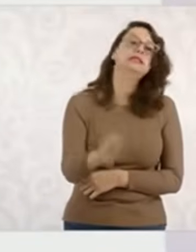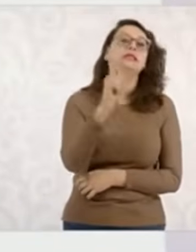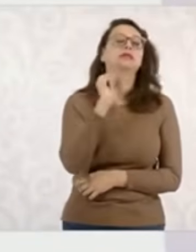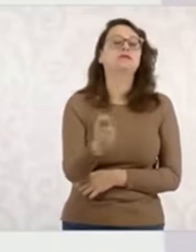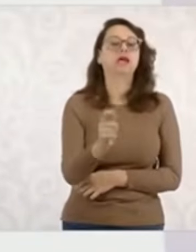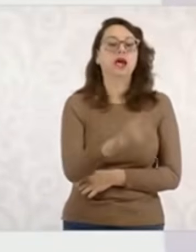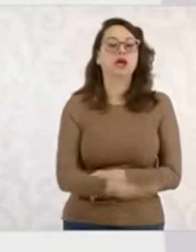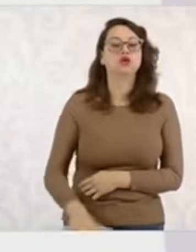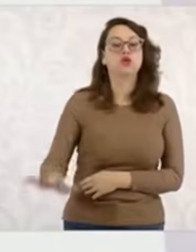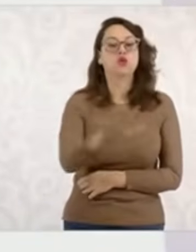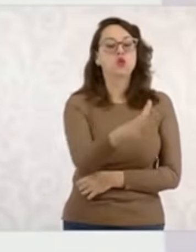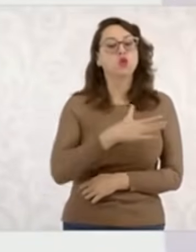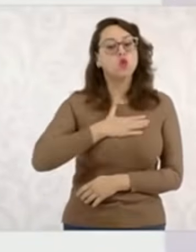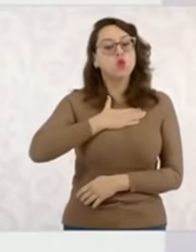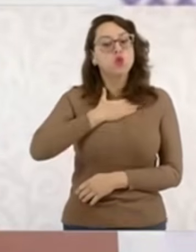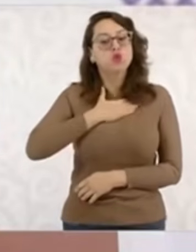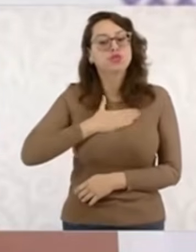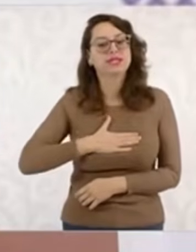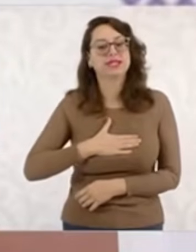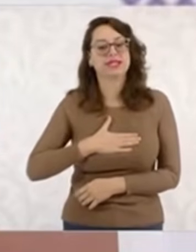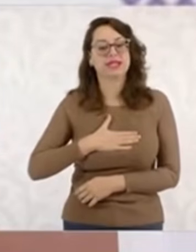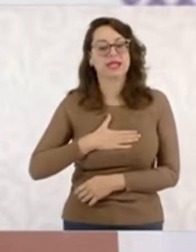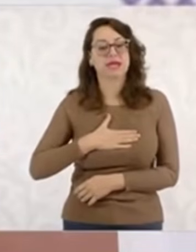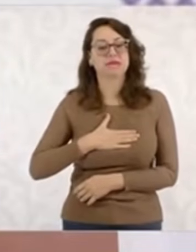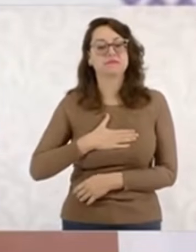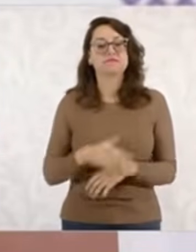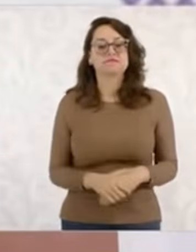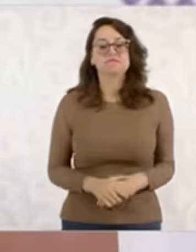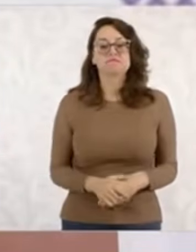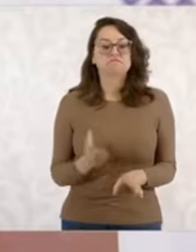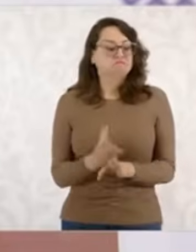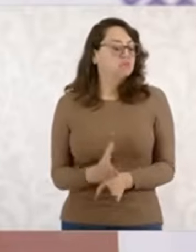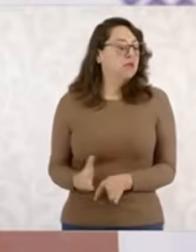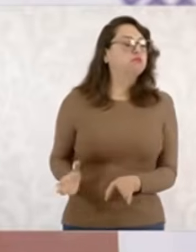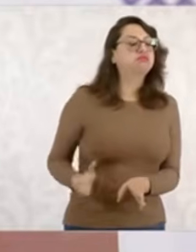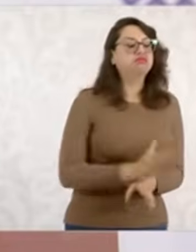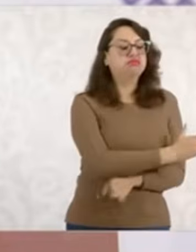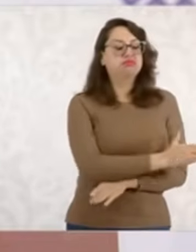la que no se dio durante, por lo menos, los